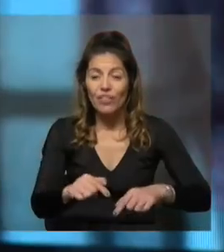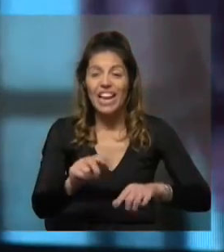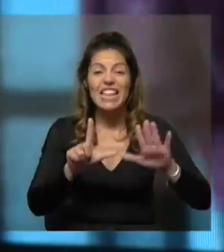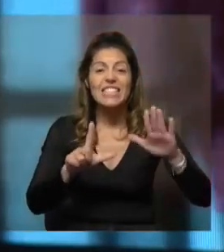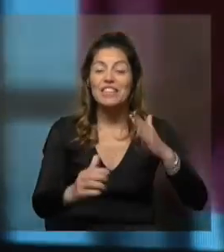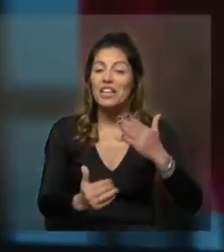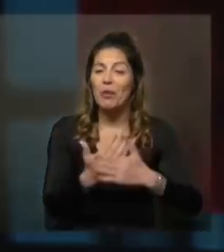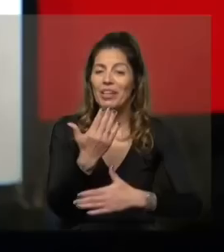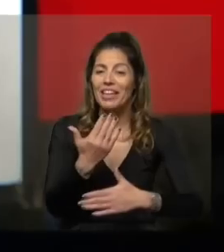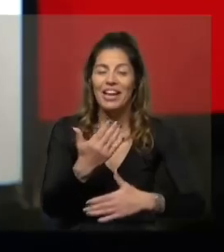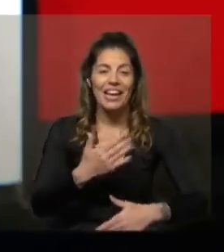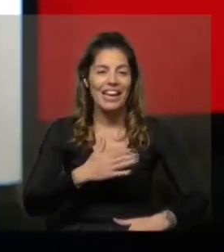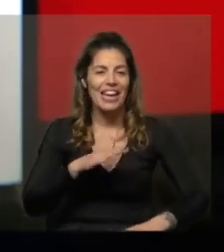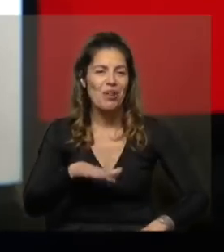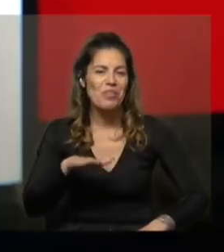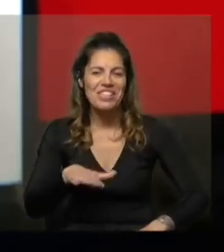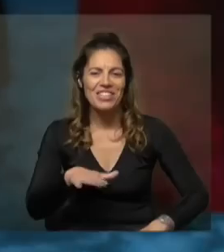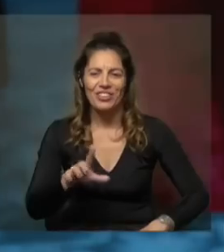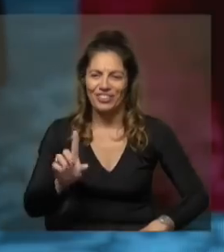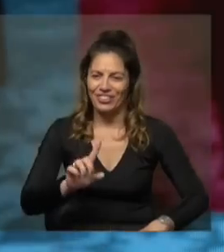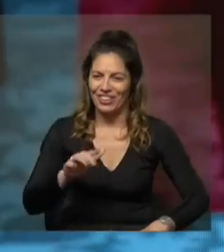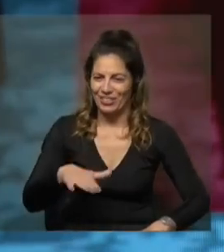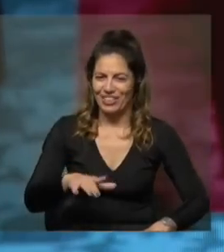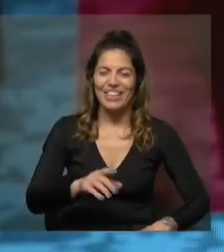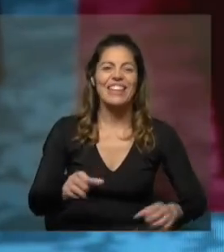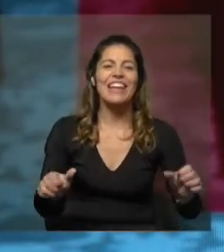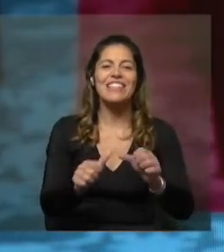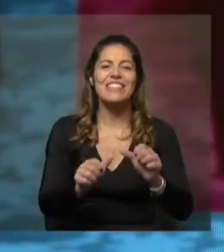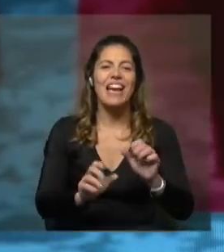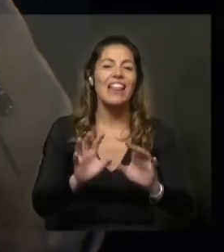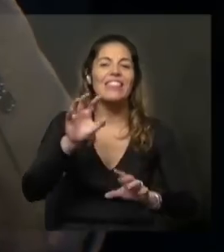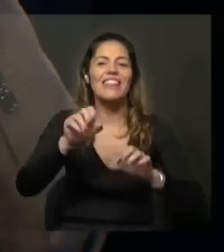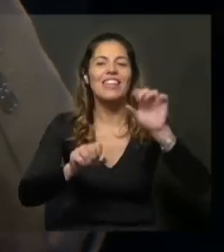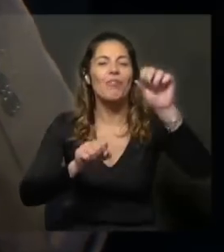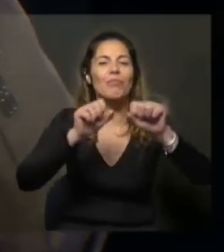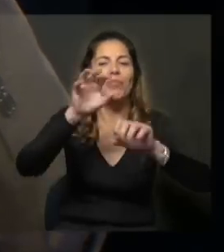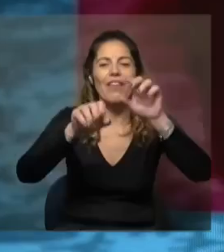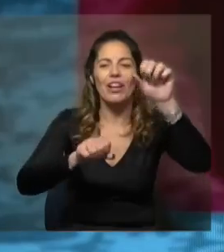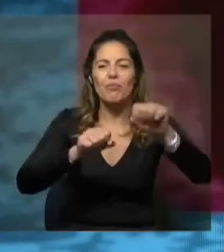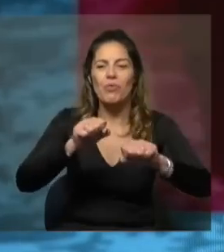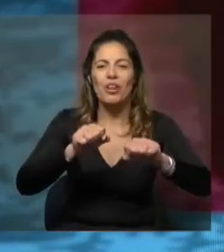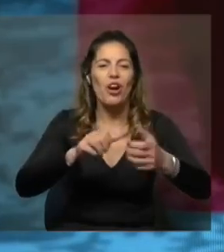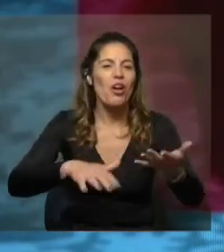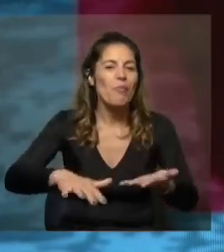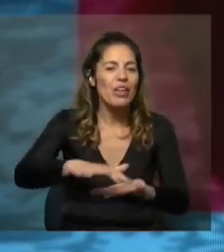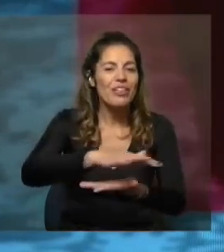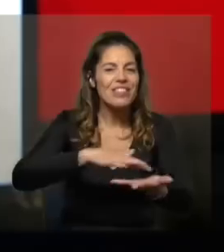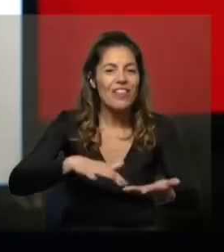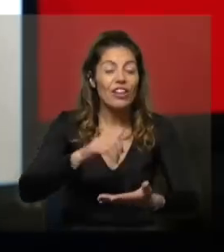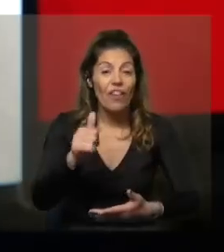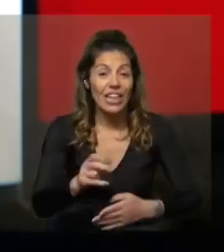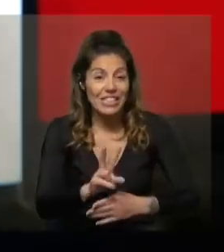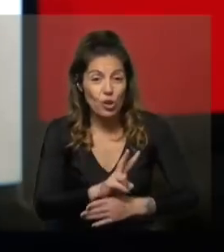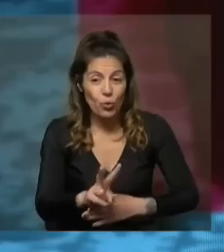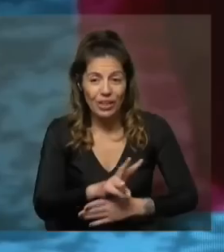mañana y qué hacía trepaba el muro pero ese barrio tenía seguridad